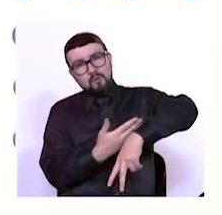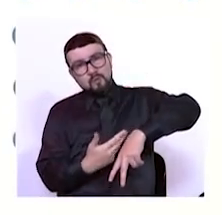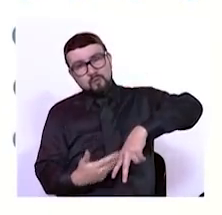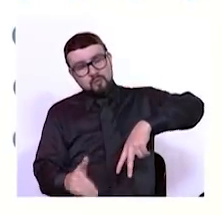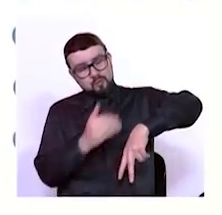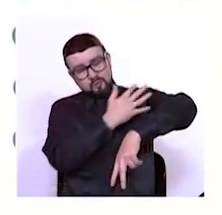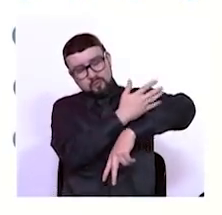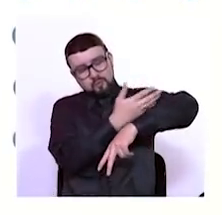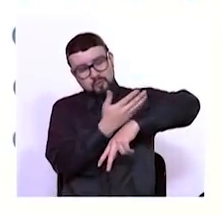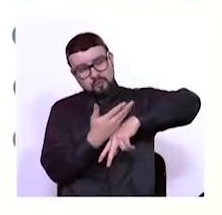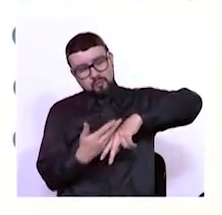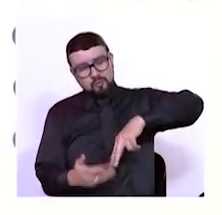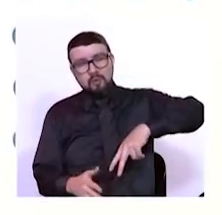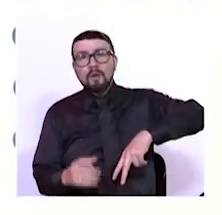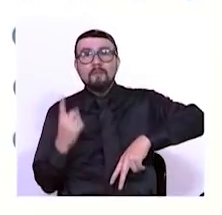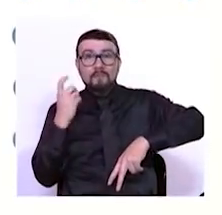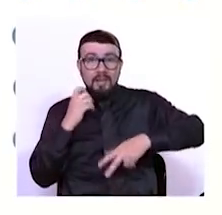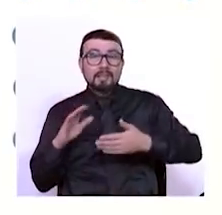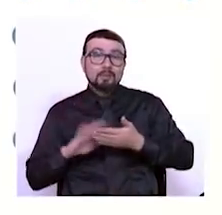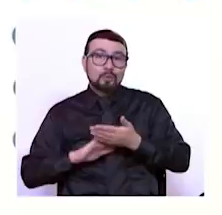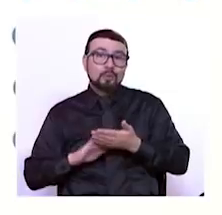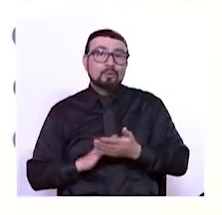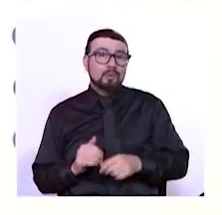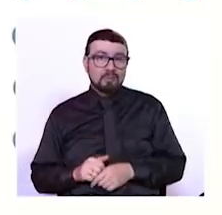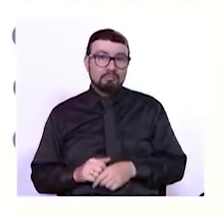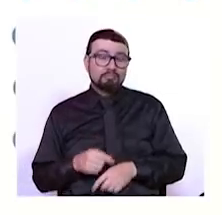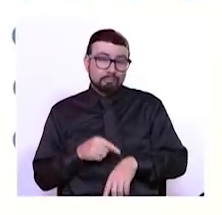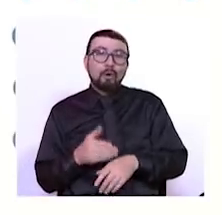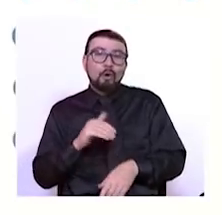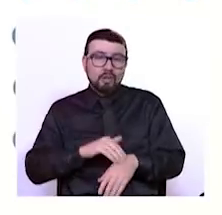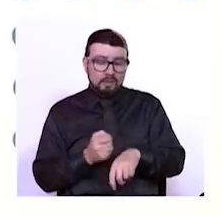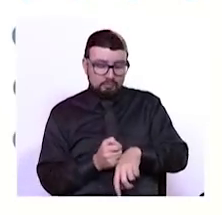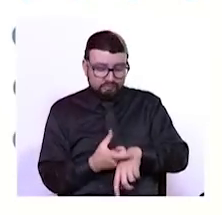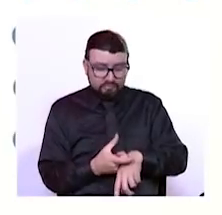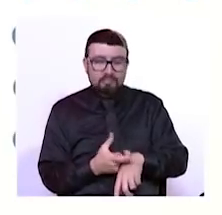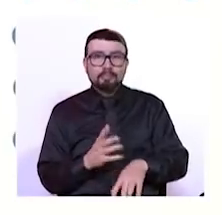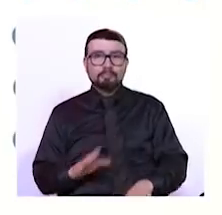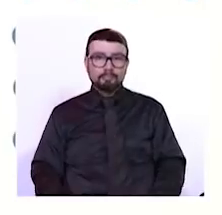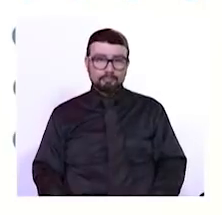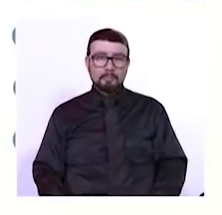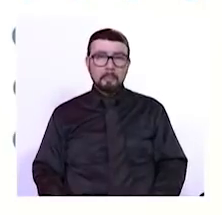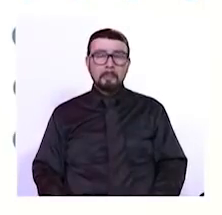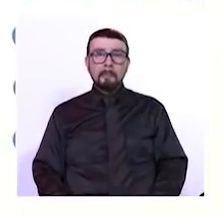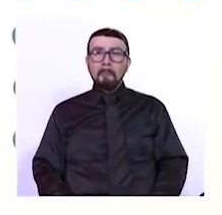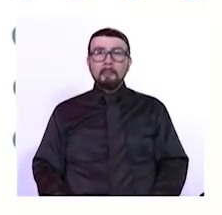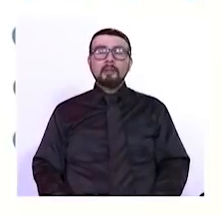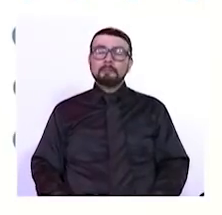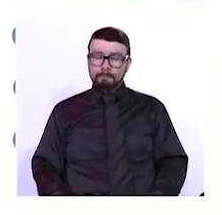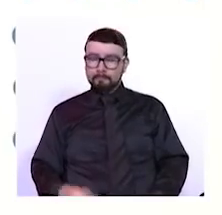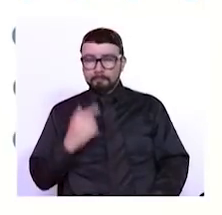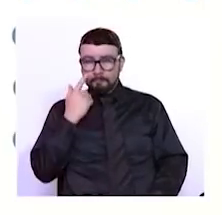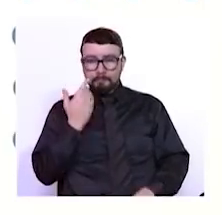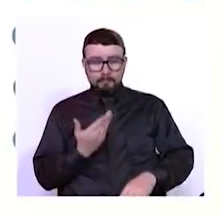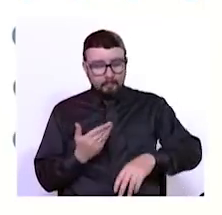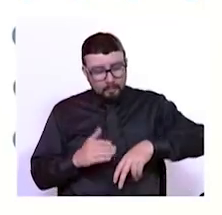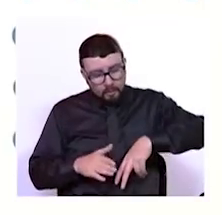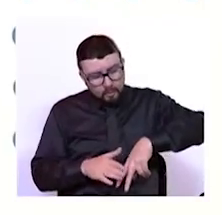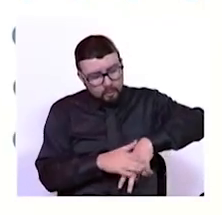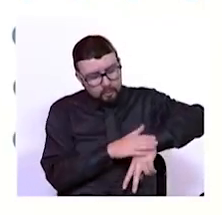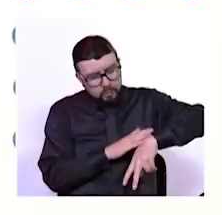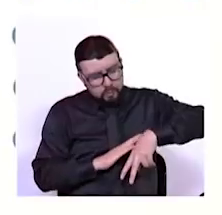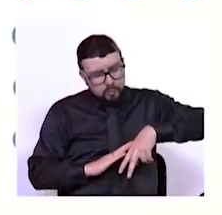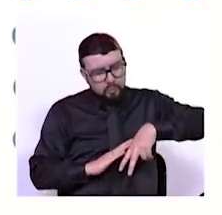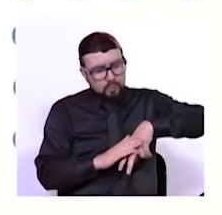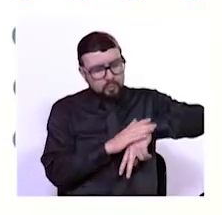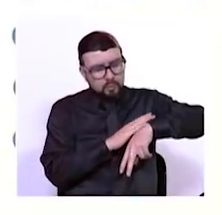proximal, que es la que está haciendo daño. ¿Qué es la circulación proximal? En la parte superior de la